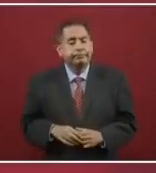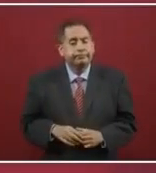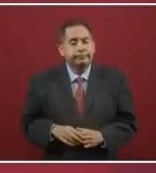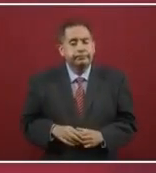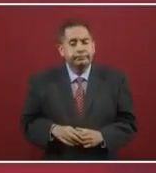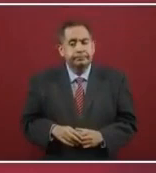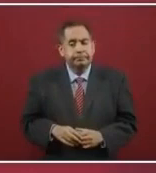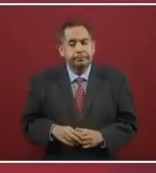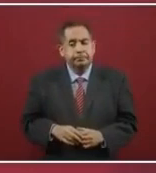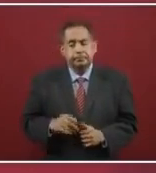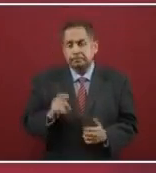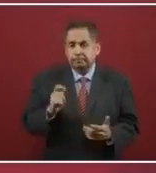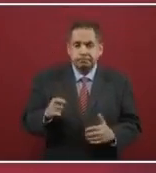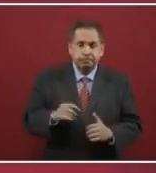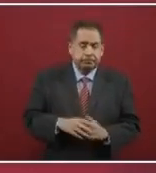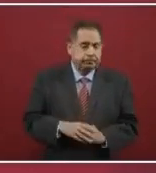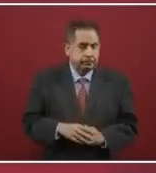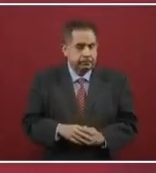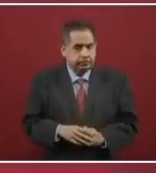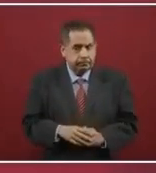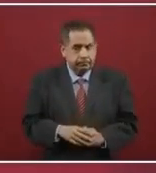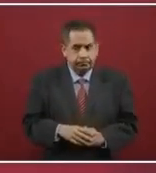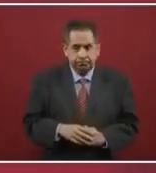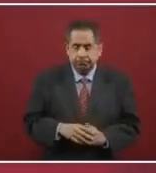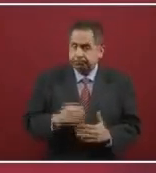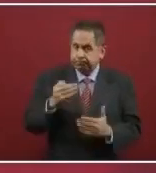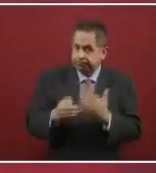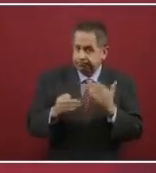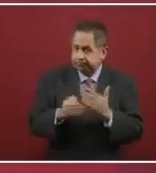haya faltado el que